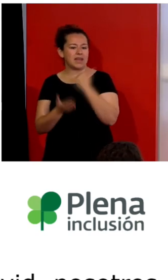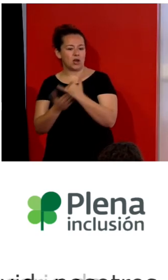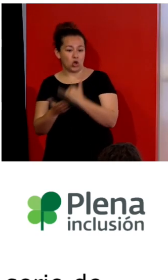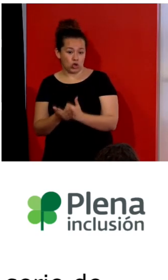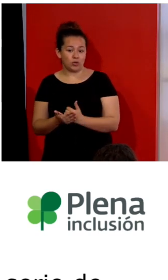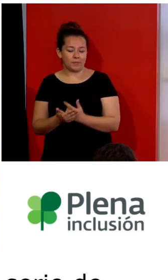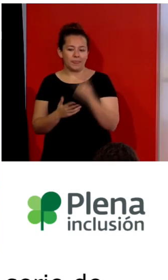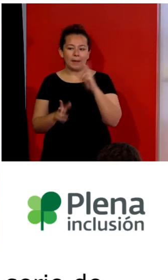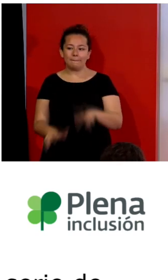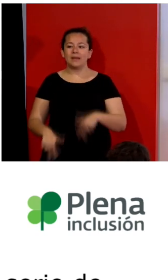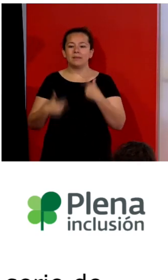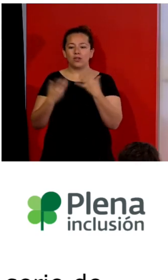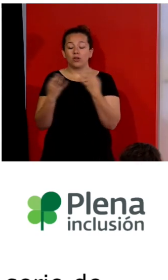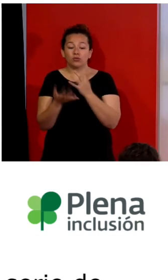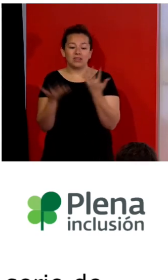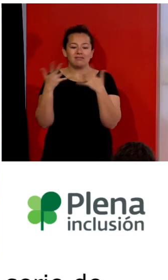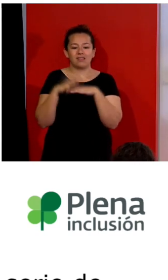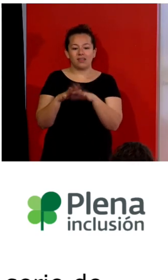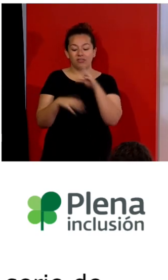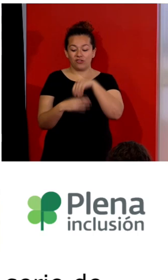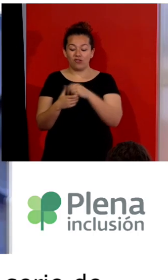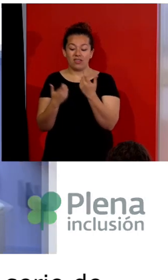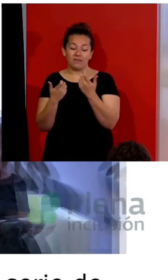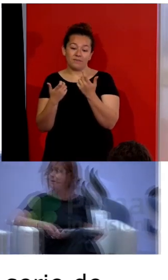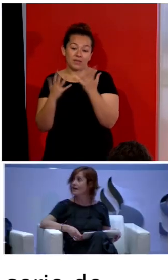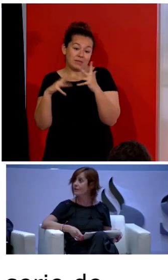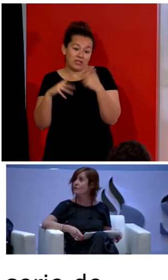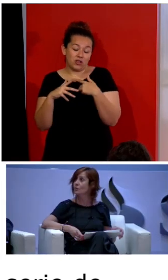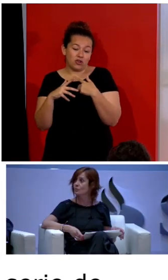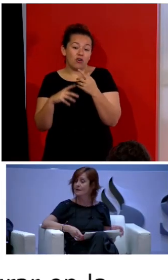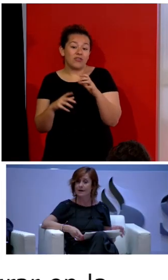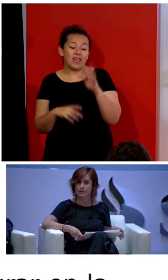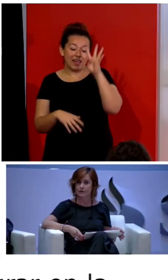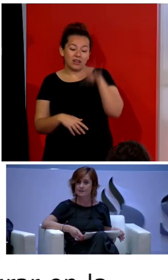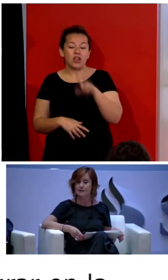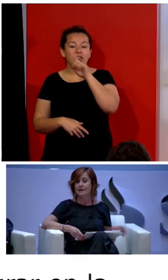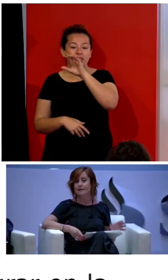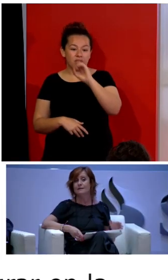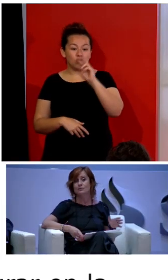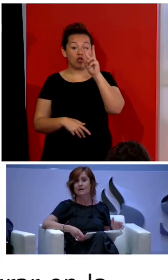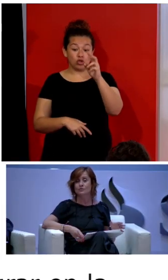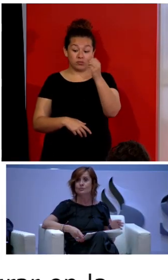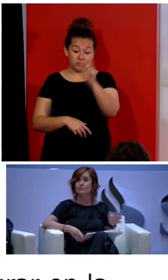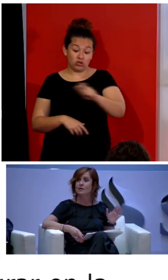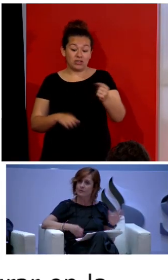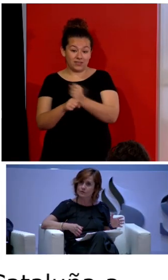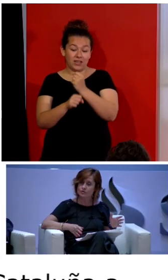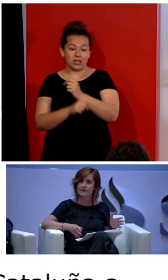permitieron integrar en la Administración de la Generalitat de Cataluña a 102 trabajadores entre los